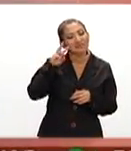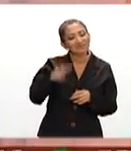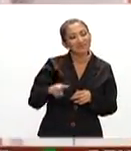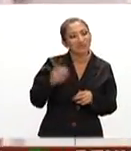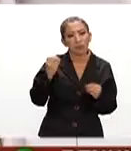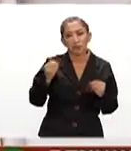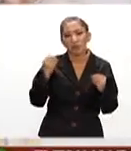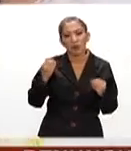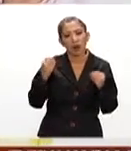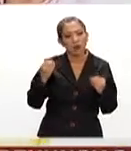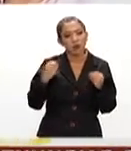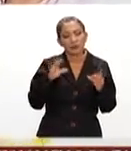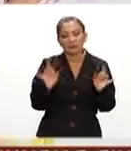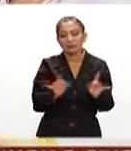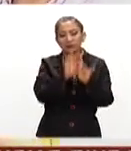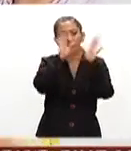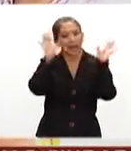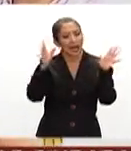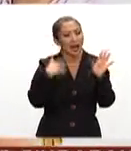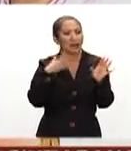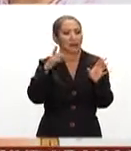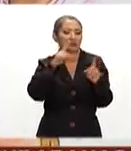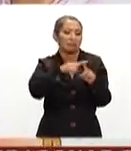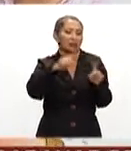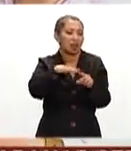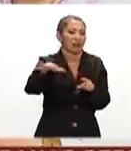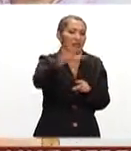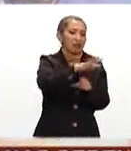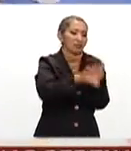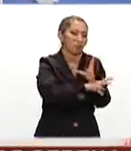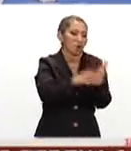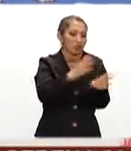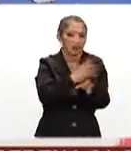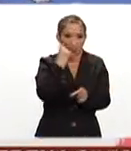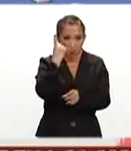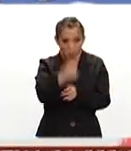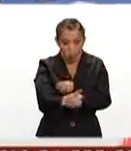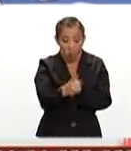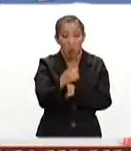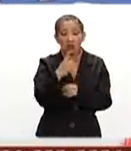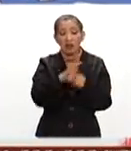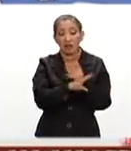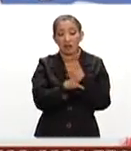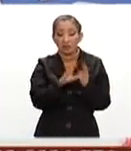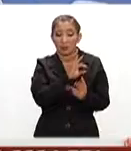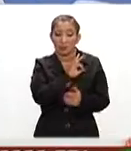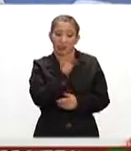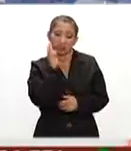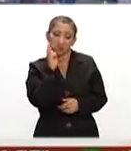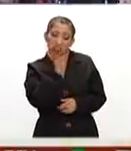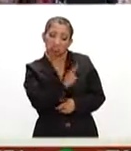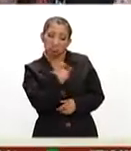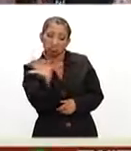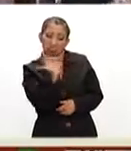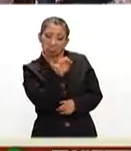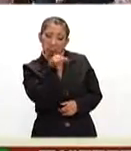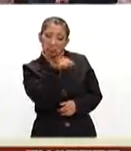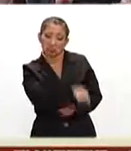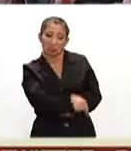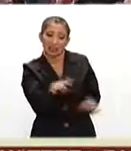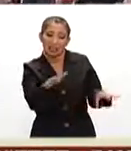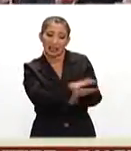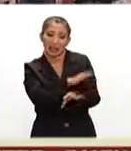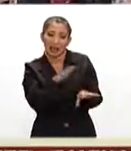eso tiene muchísimas causas, es multifactorial. Una de las causas que podríamos ver es el